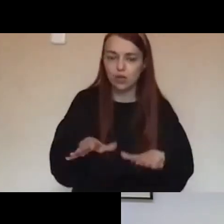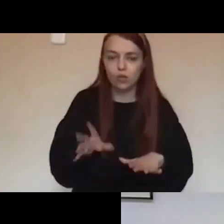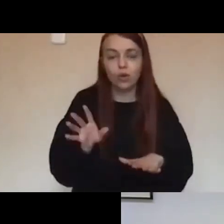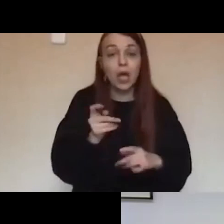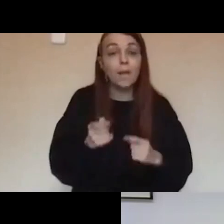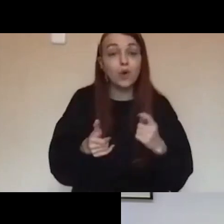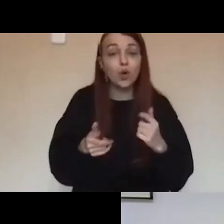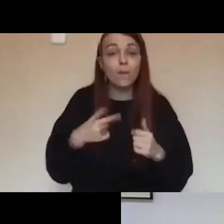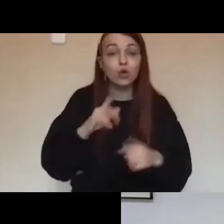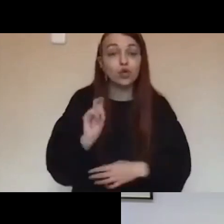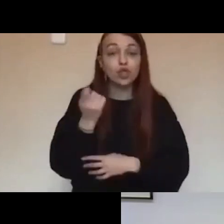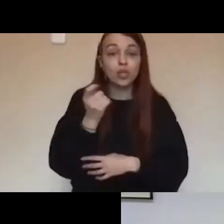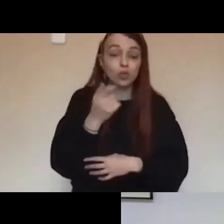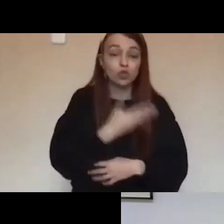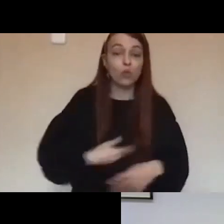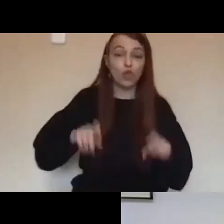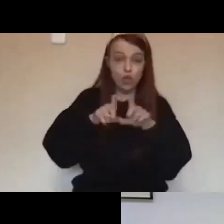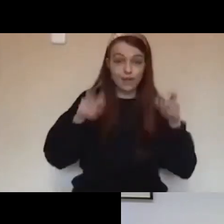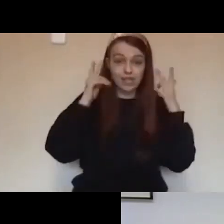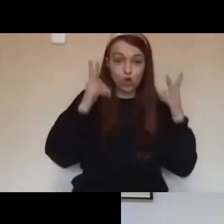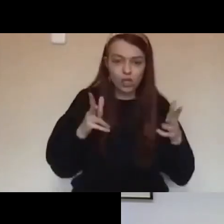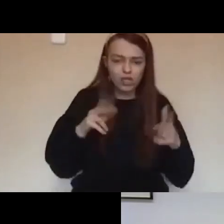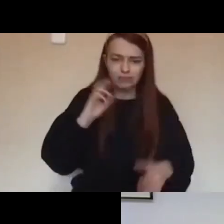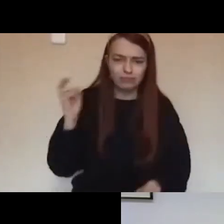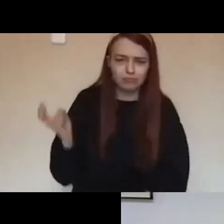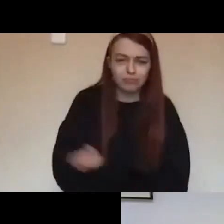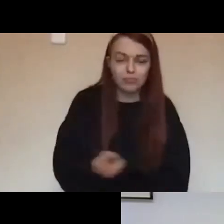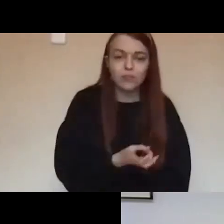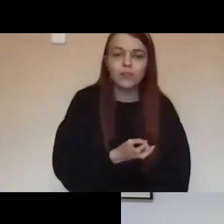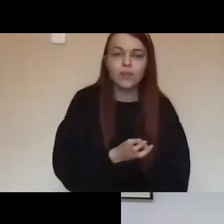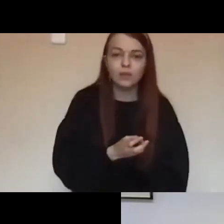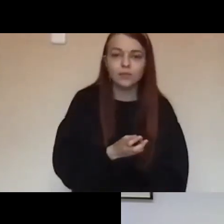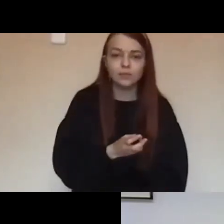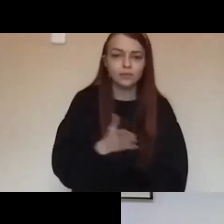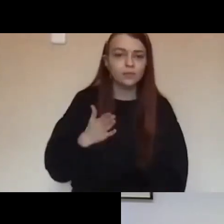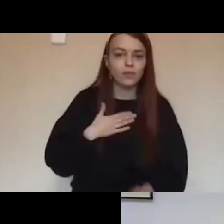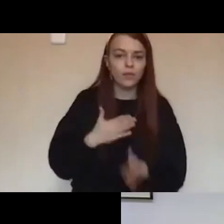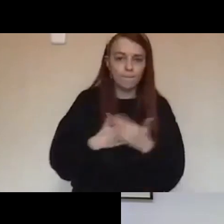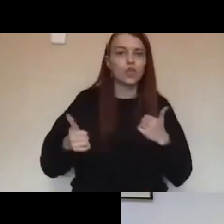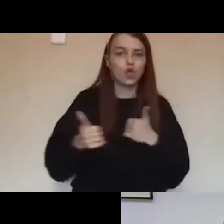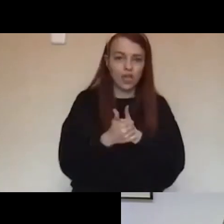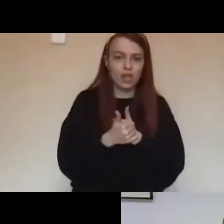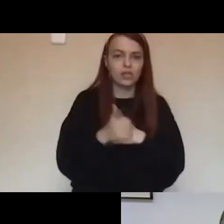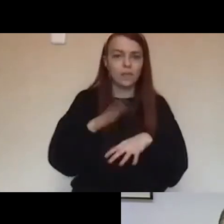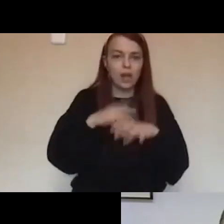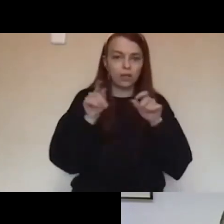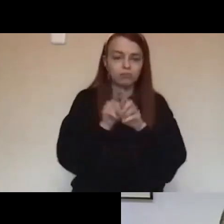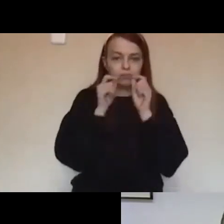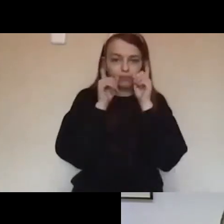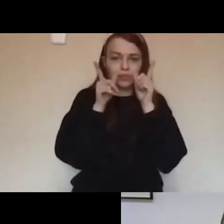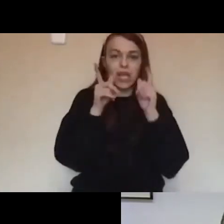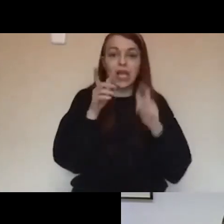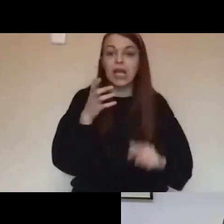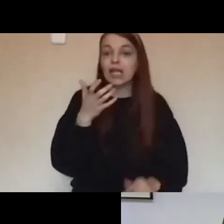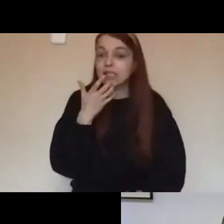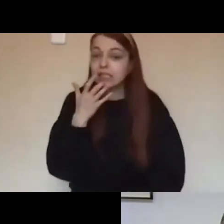poco pues el empresariado, los hoteles, etcétera, pues lo tengan entre sus prioridades y que se den cuenta de que no, incluso si lo vemos desde el